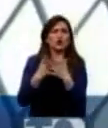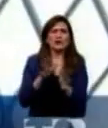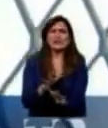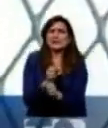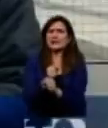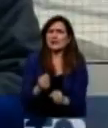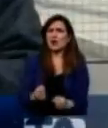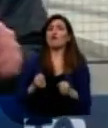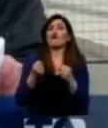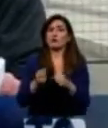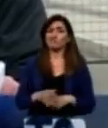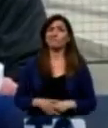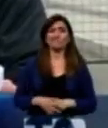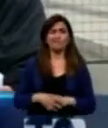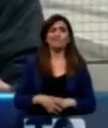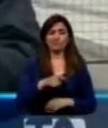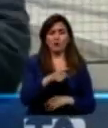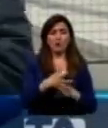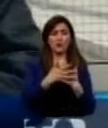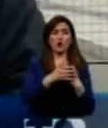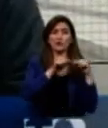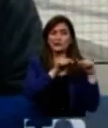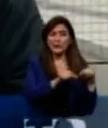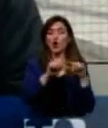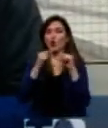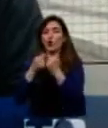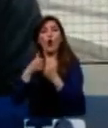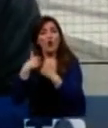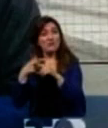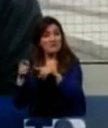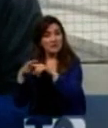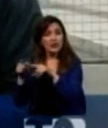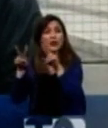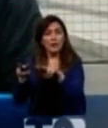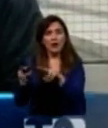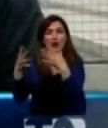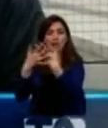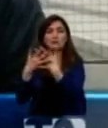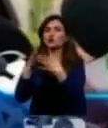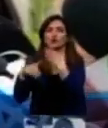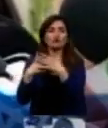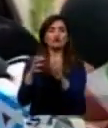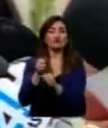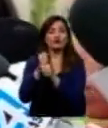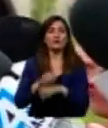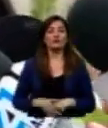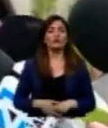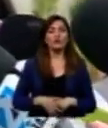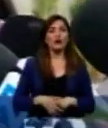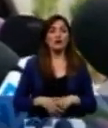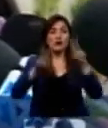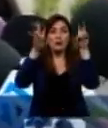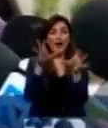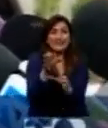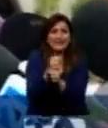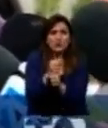las seguridades tanto para estos internos como para el resto que permanecen en este centro. El tema de seguridad